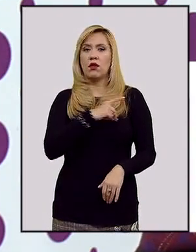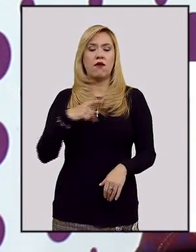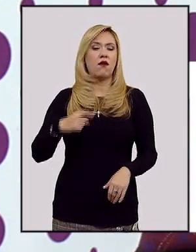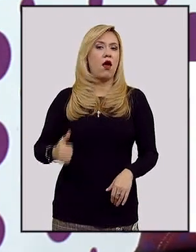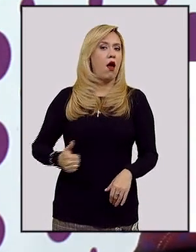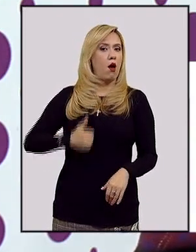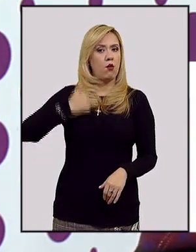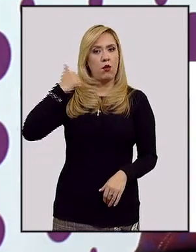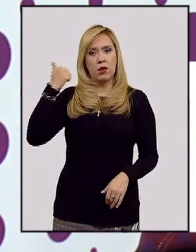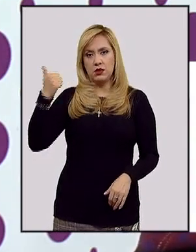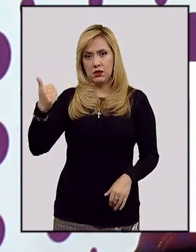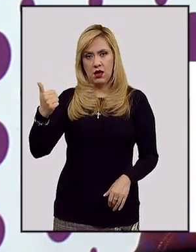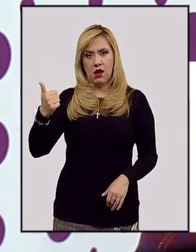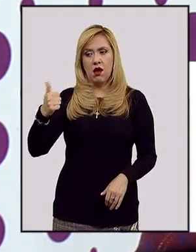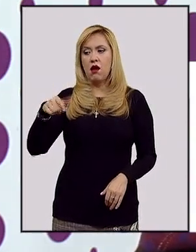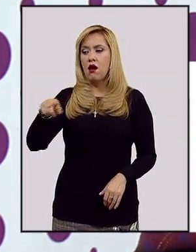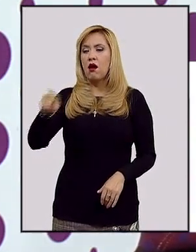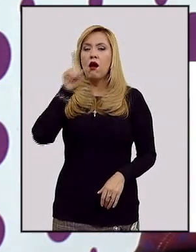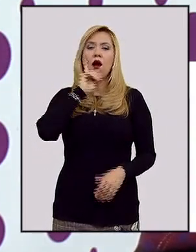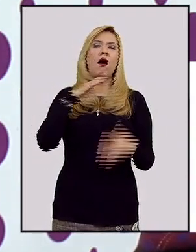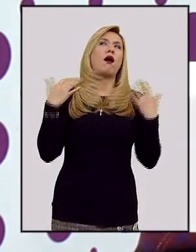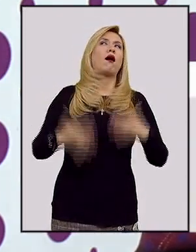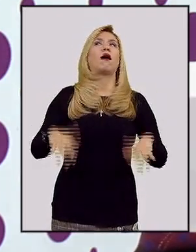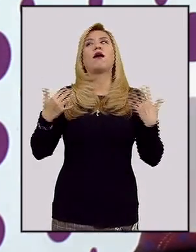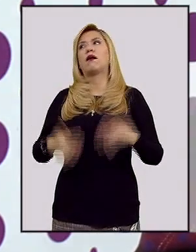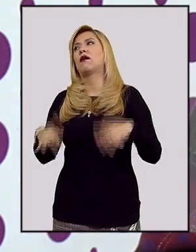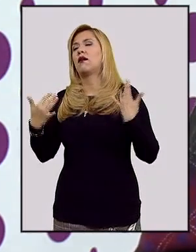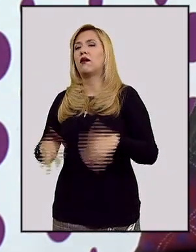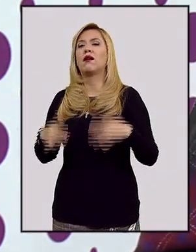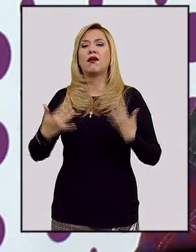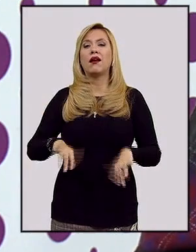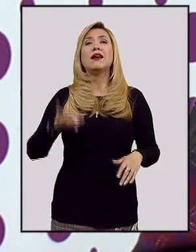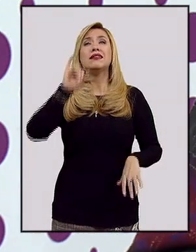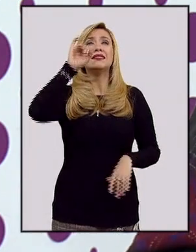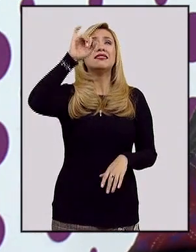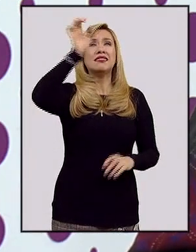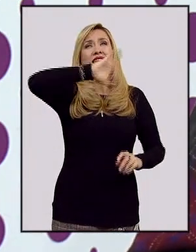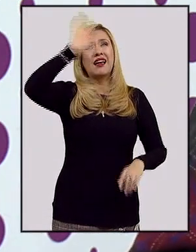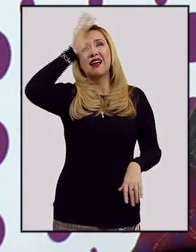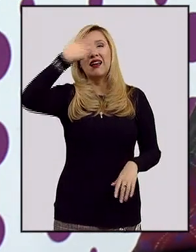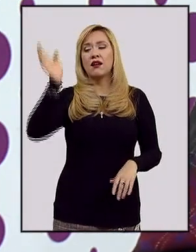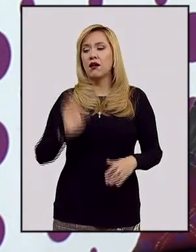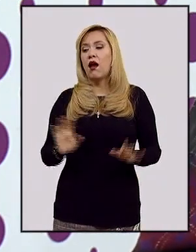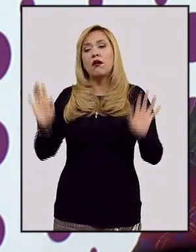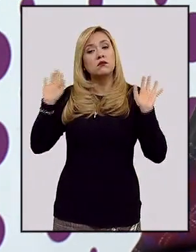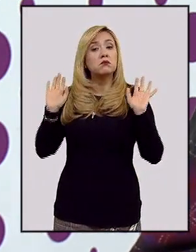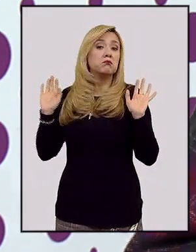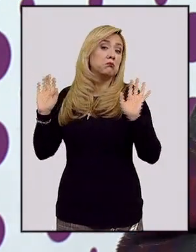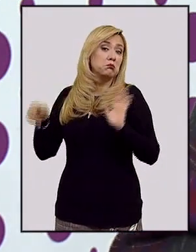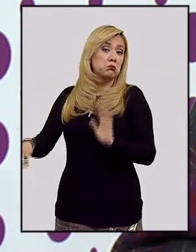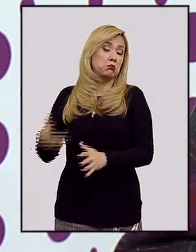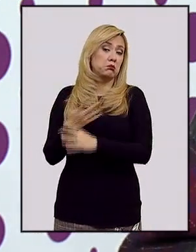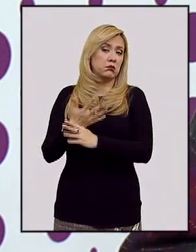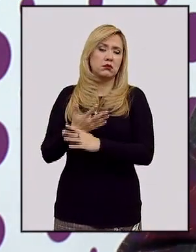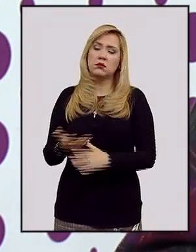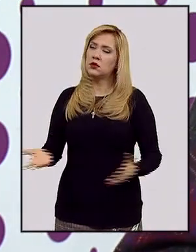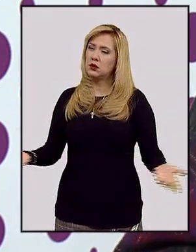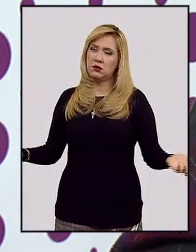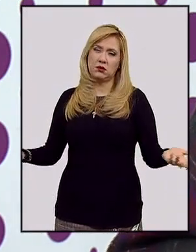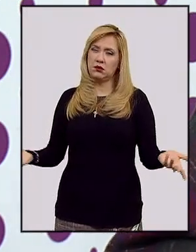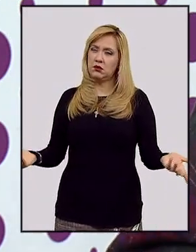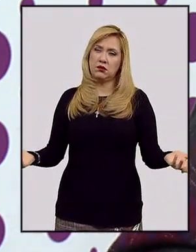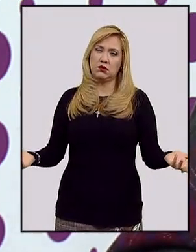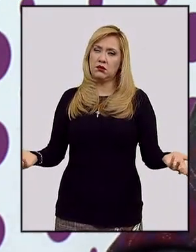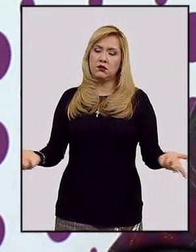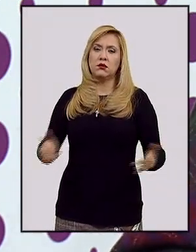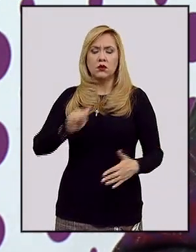de máxima vulnerabilidad de las mujeres para tomar decisiones sobre su cuerpo, como es el hecho de que el número